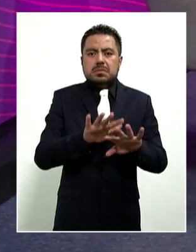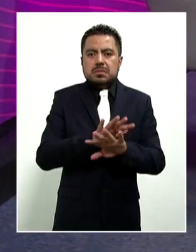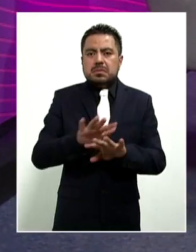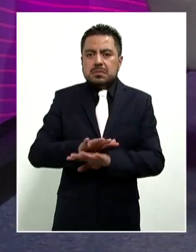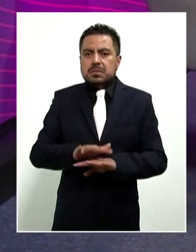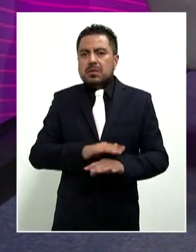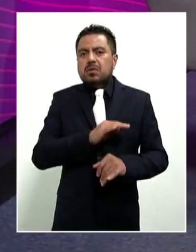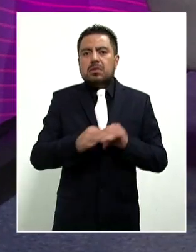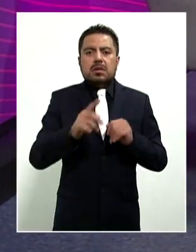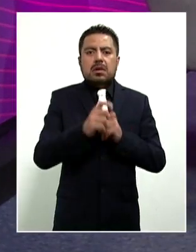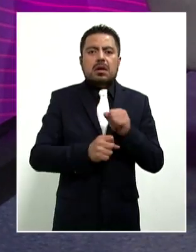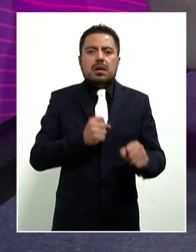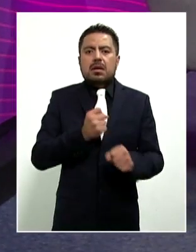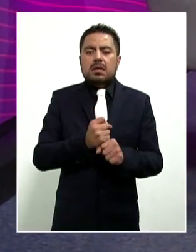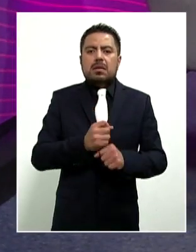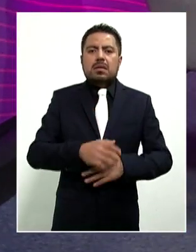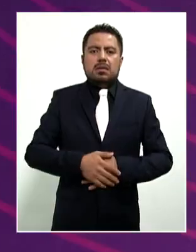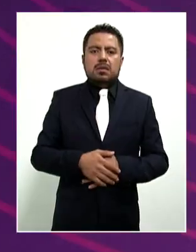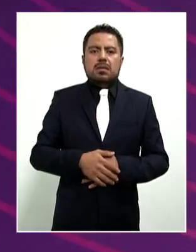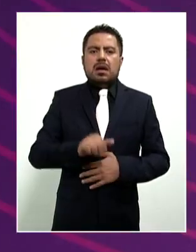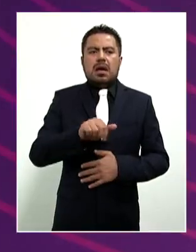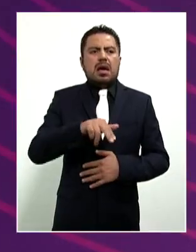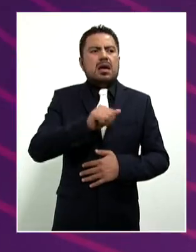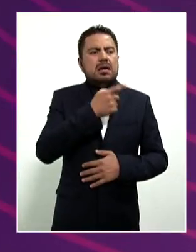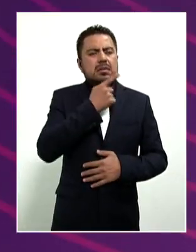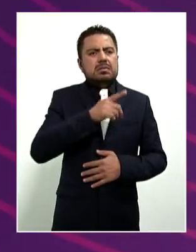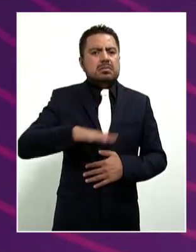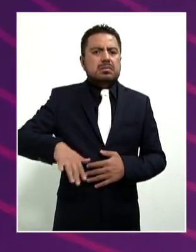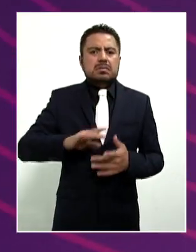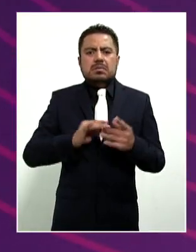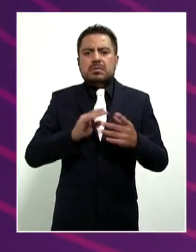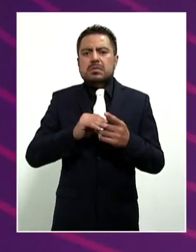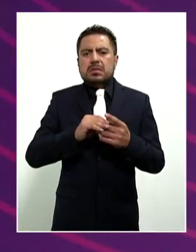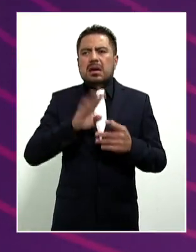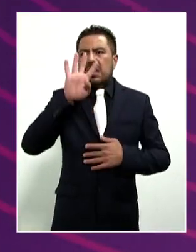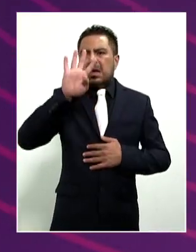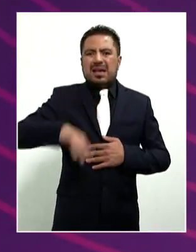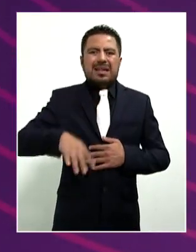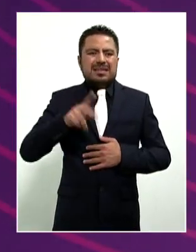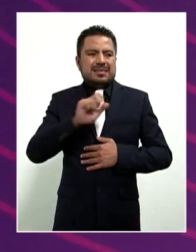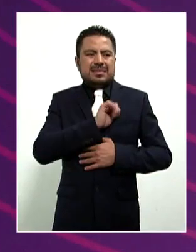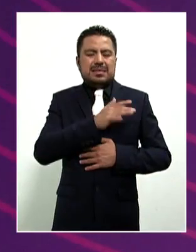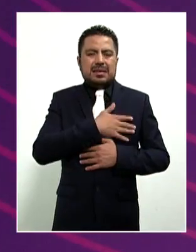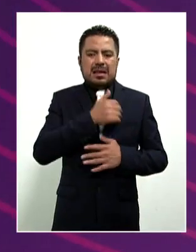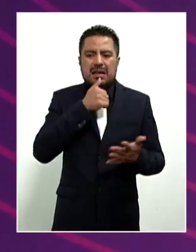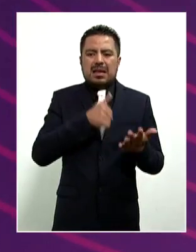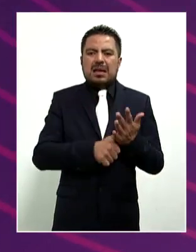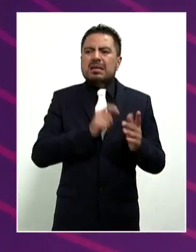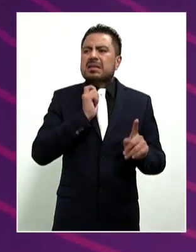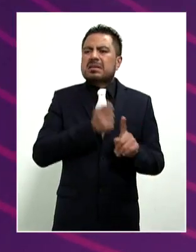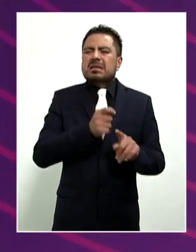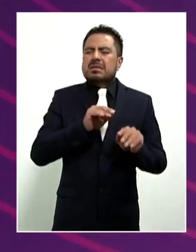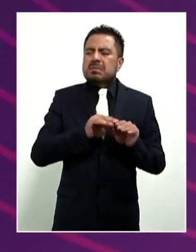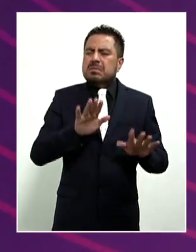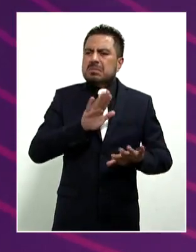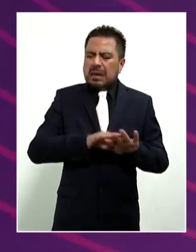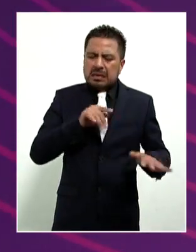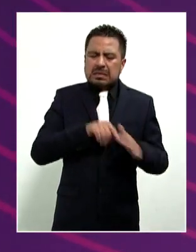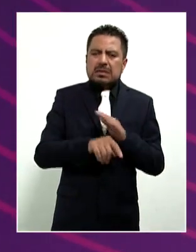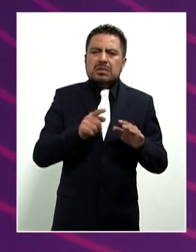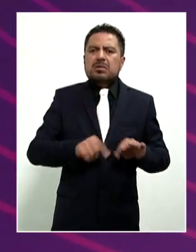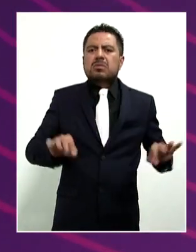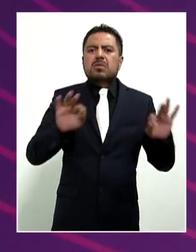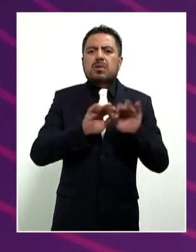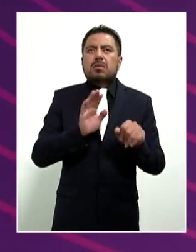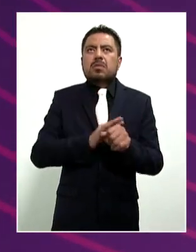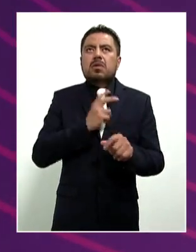en los últimos años. Ana, tú mencionabas la Convención de Cartagena. No sé si puedas ampliar un poco por qué la importancia,